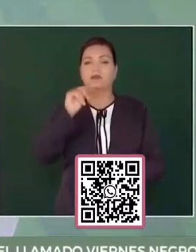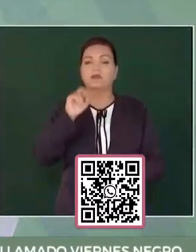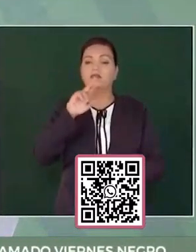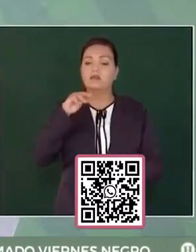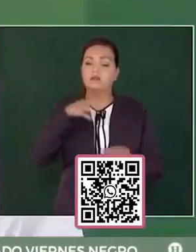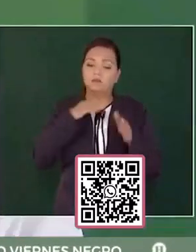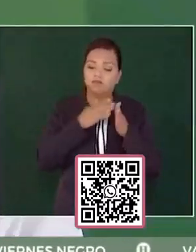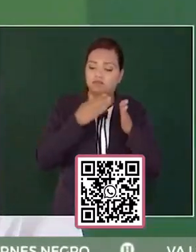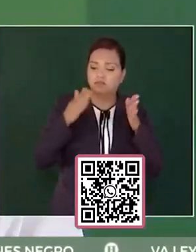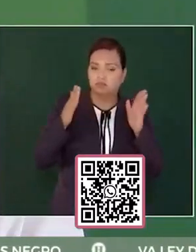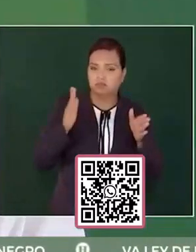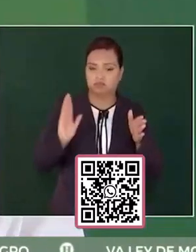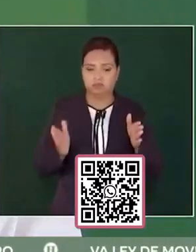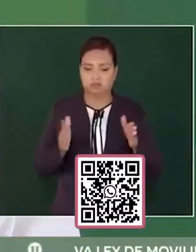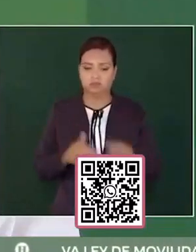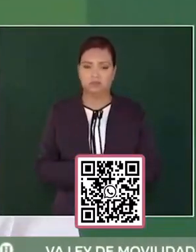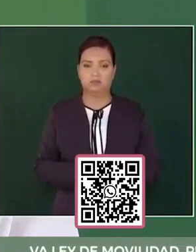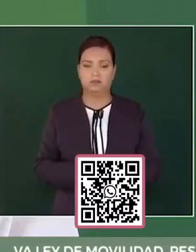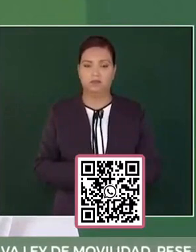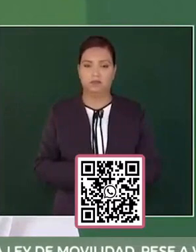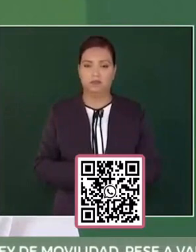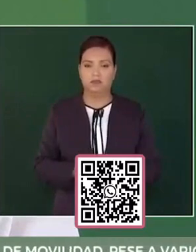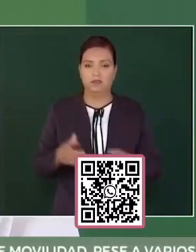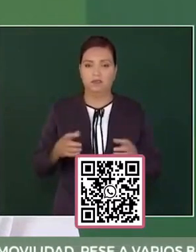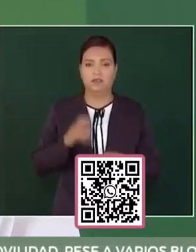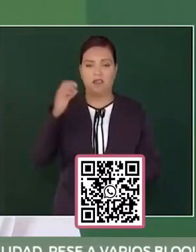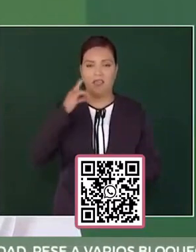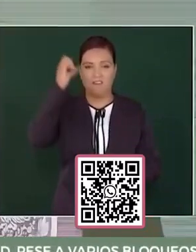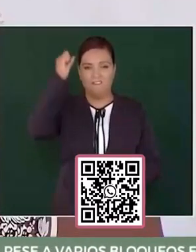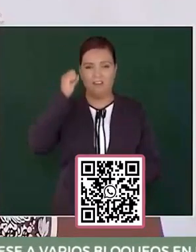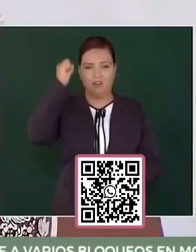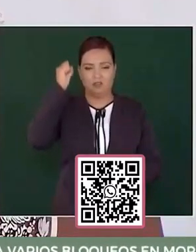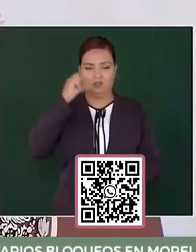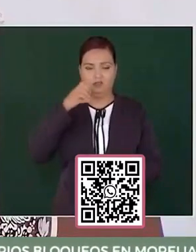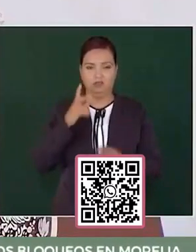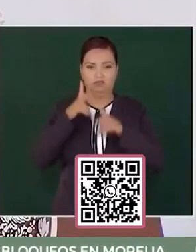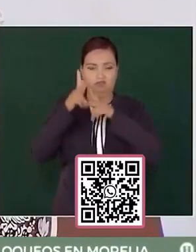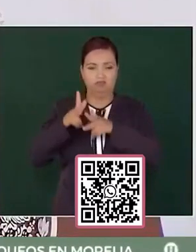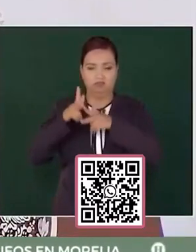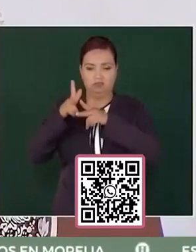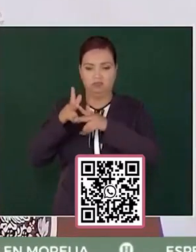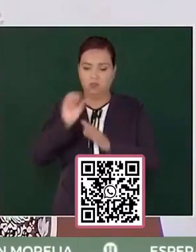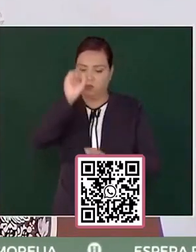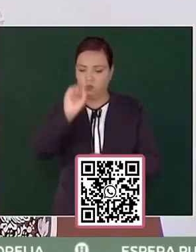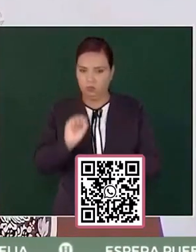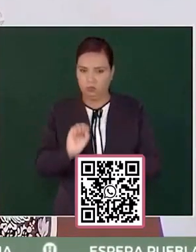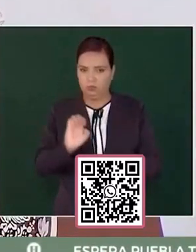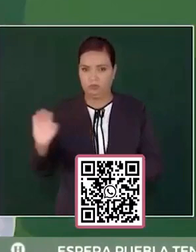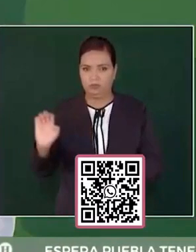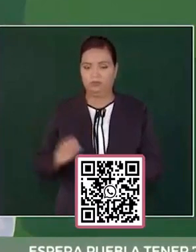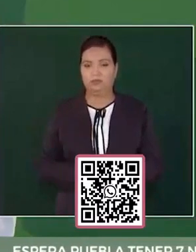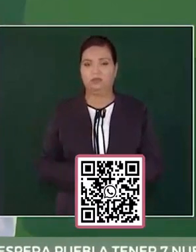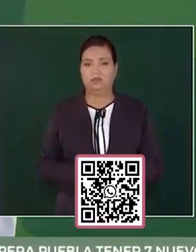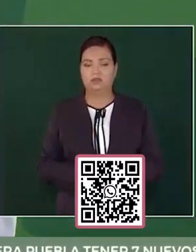de redefinir lo que es la seguridad nacional, y esto implica también cambiar los términos y condiciones para que